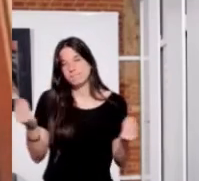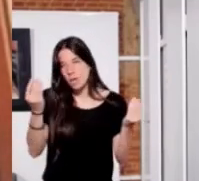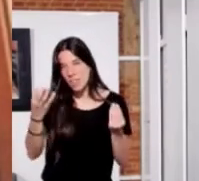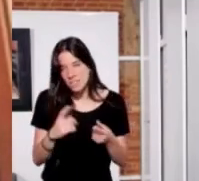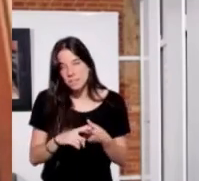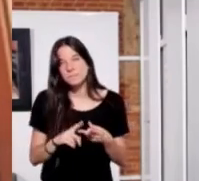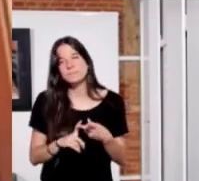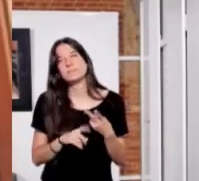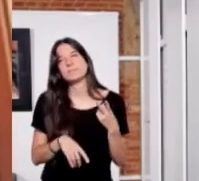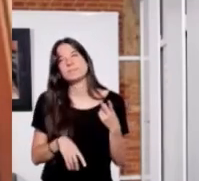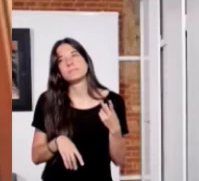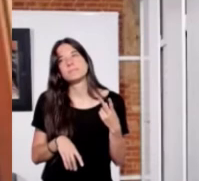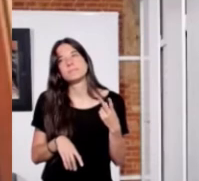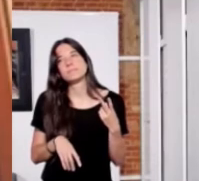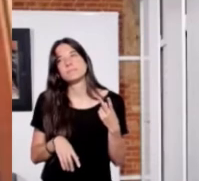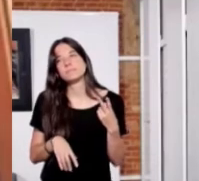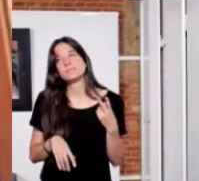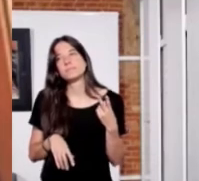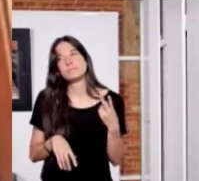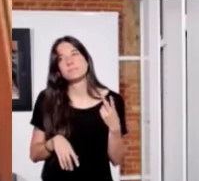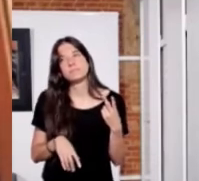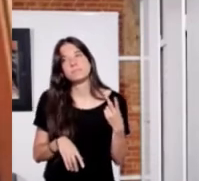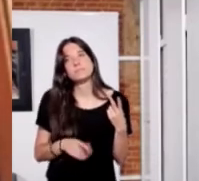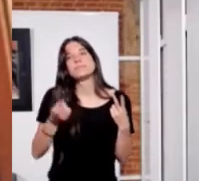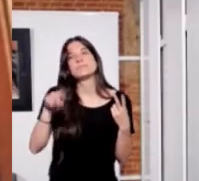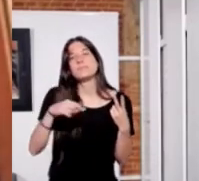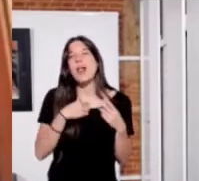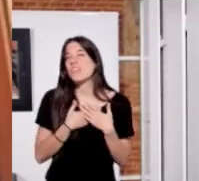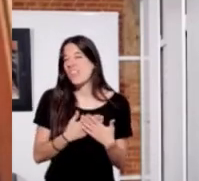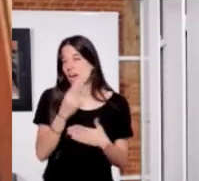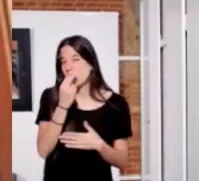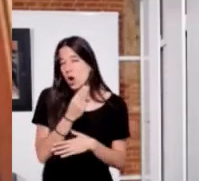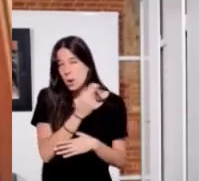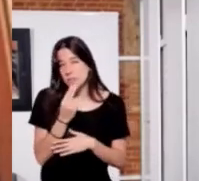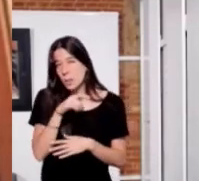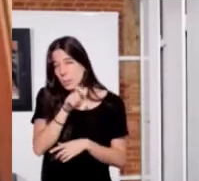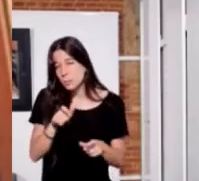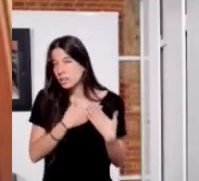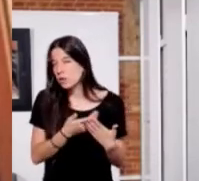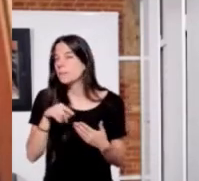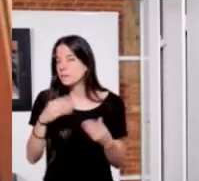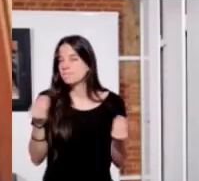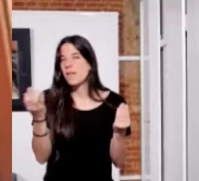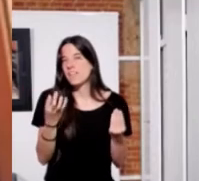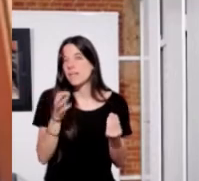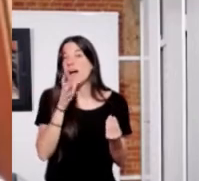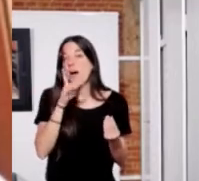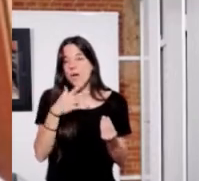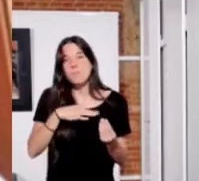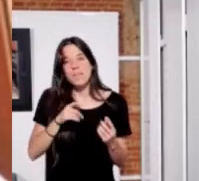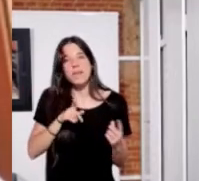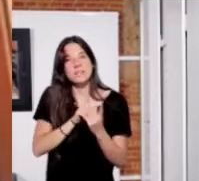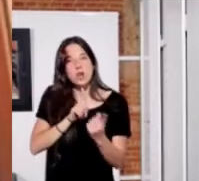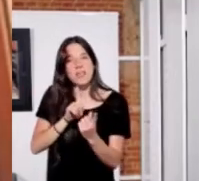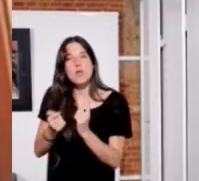que mejorar la dedicación del voluntariado, que cada vez puede ser más profesionalizado, porque cada vez viene más gente